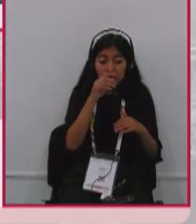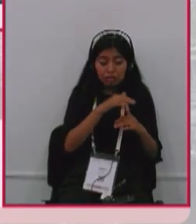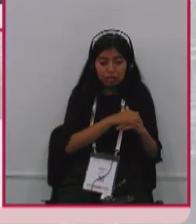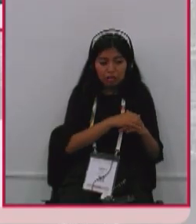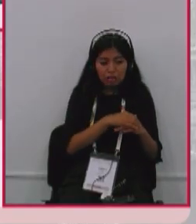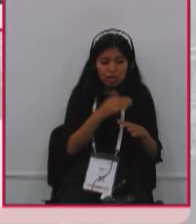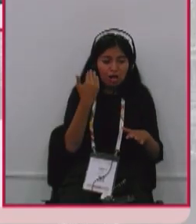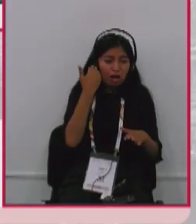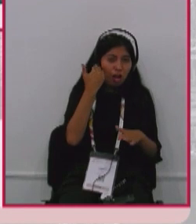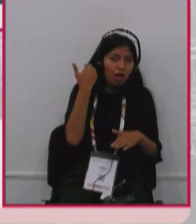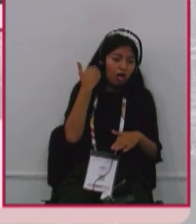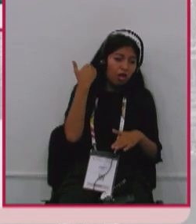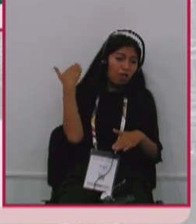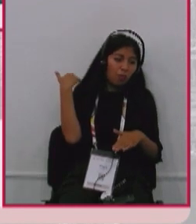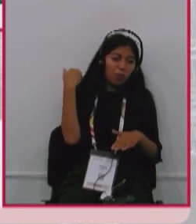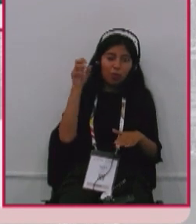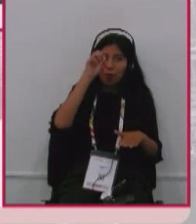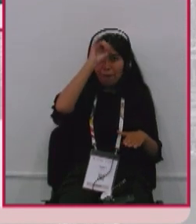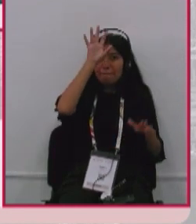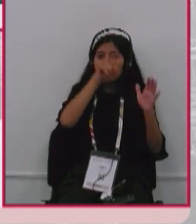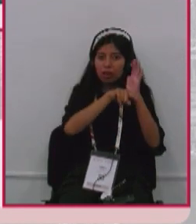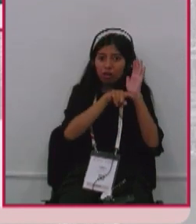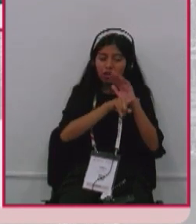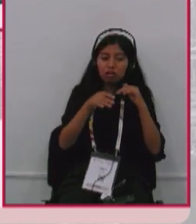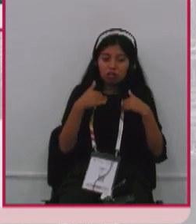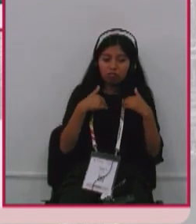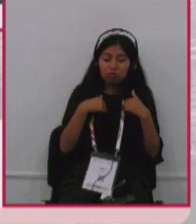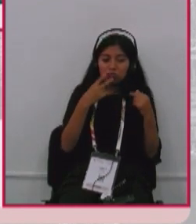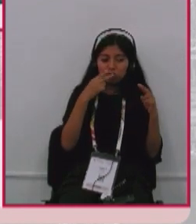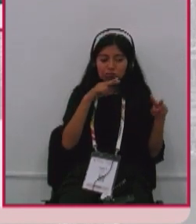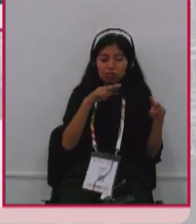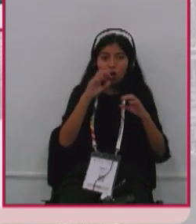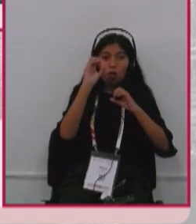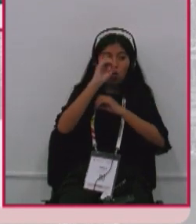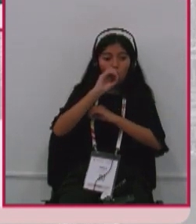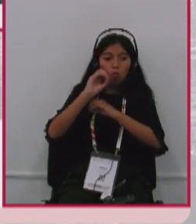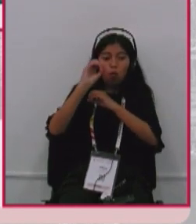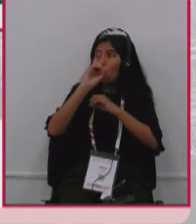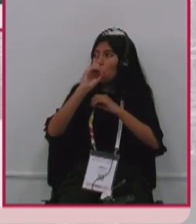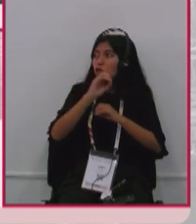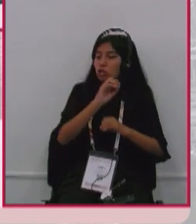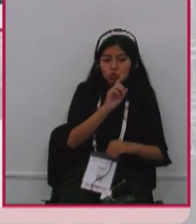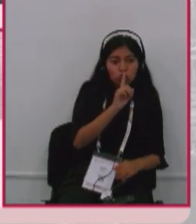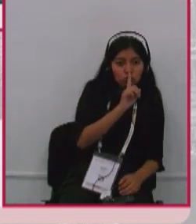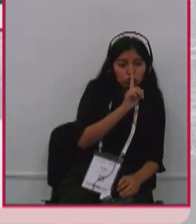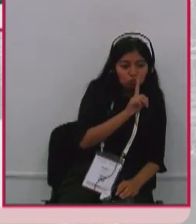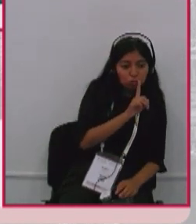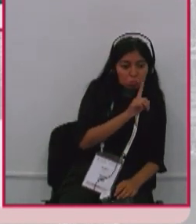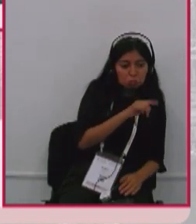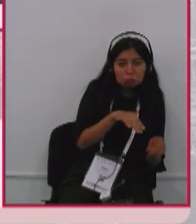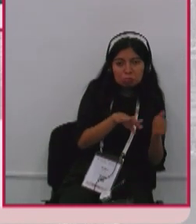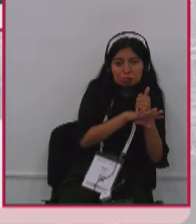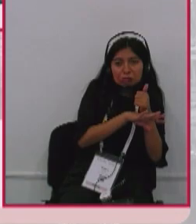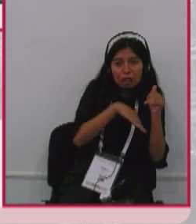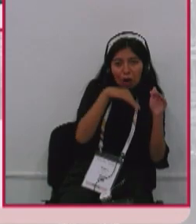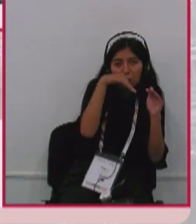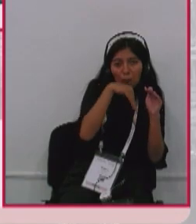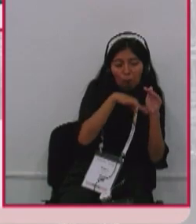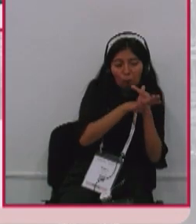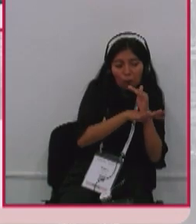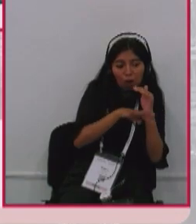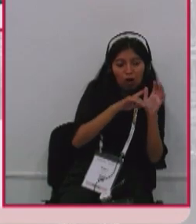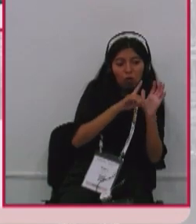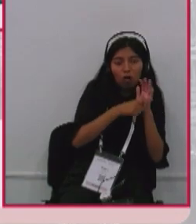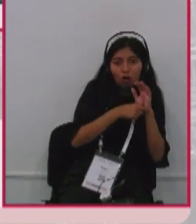tenemos en Yanacocha. Vemos que acá el oro estaba en punto 1, no estaba abajo. Y